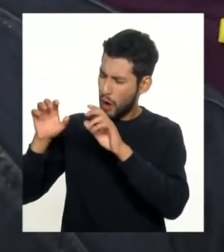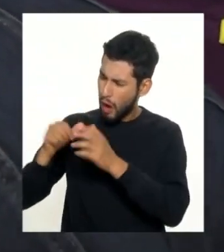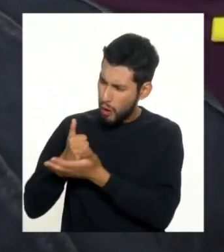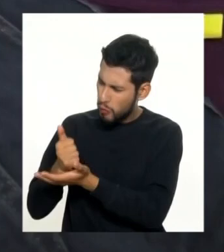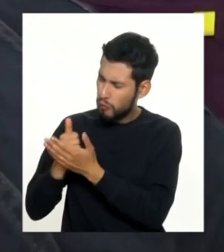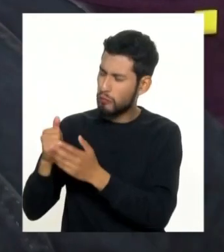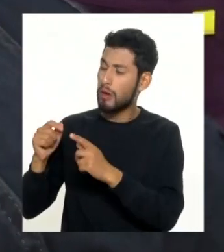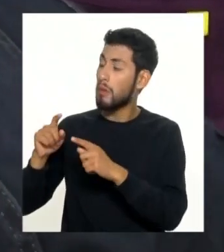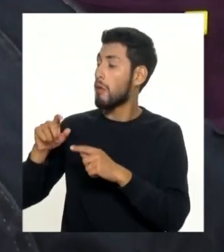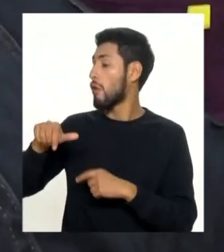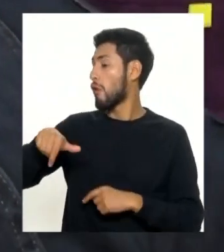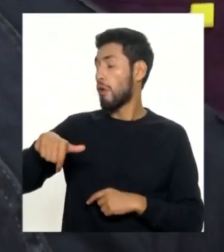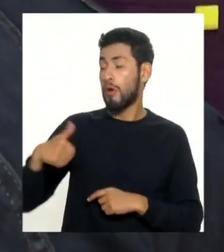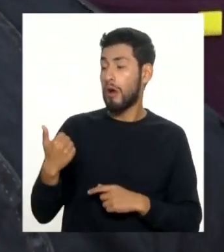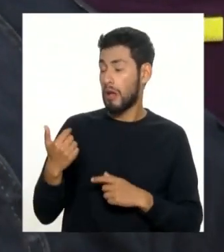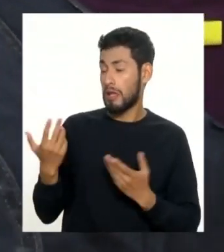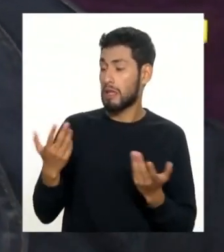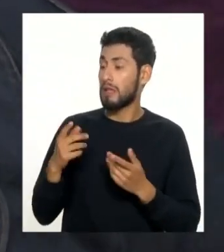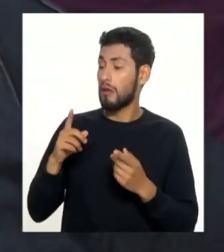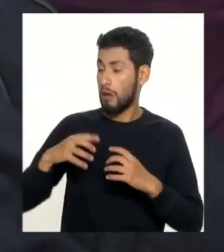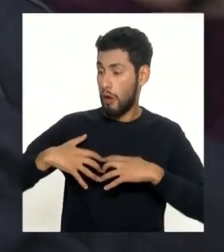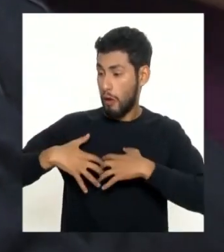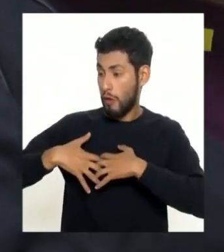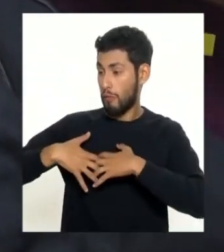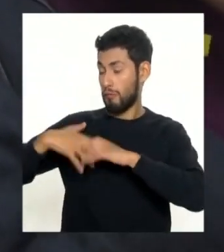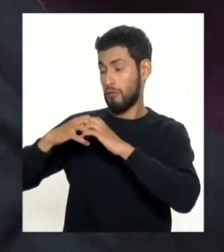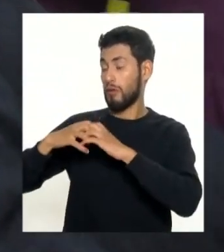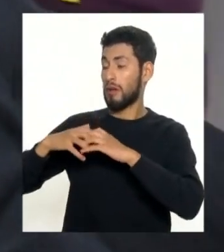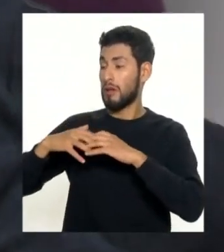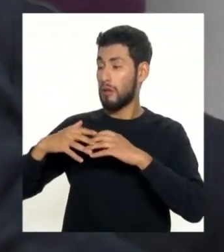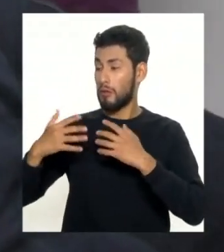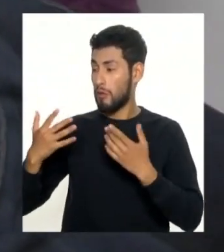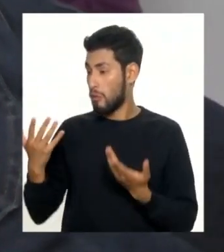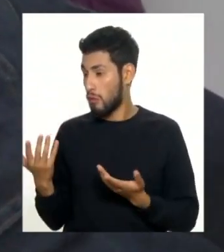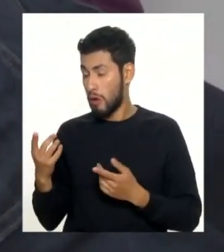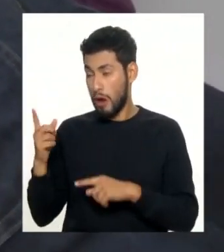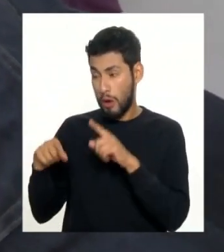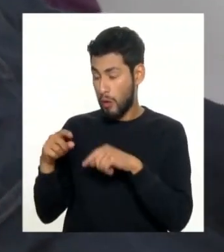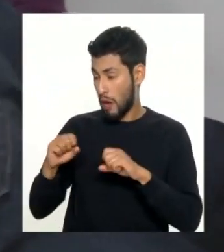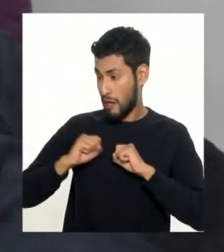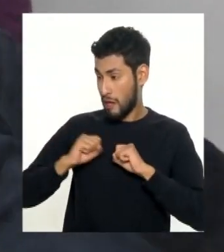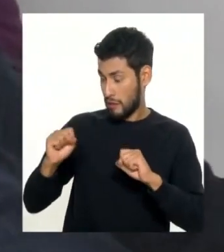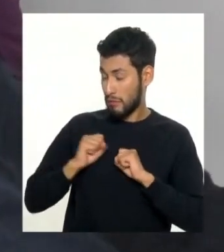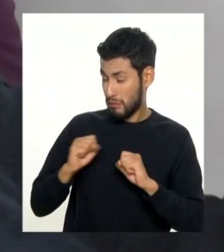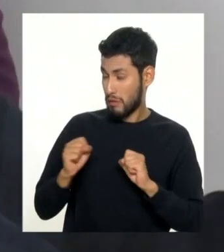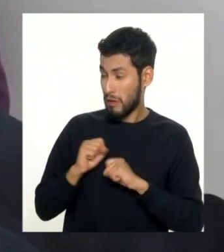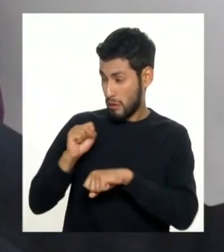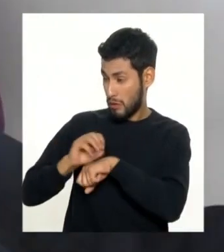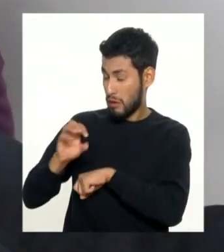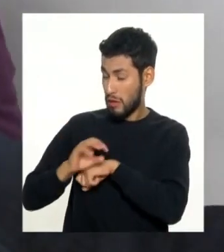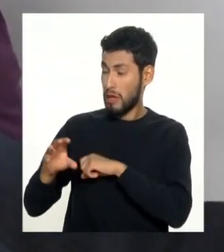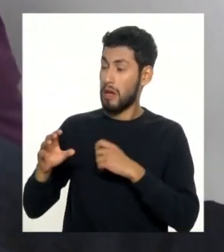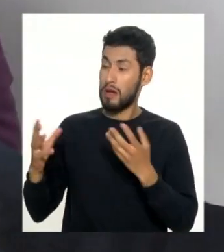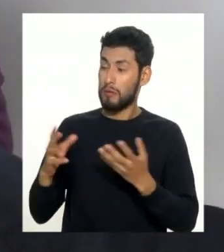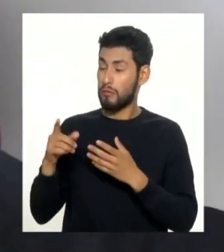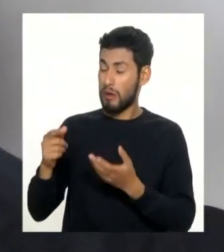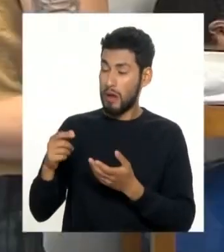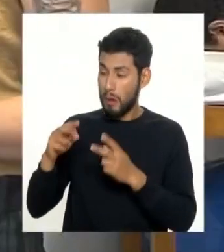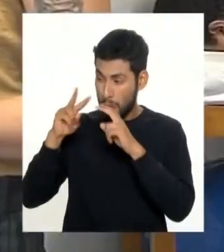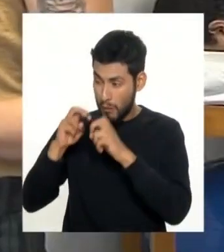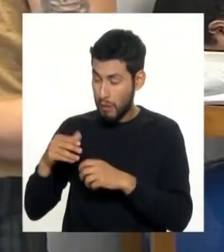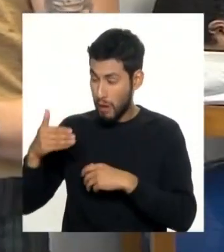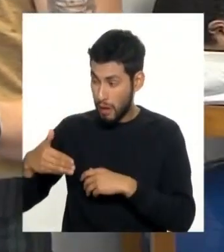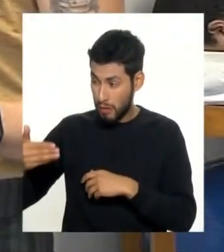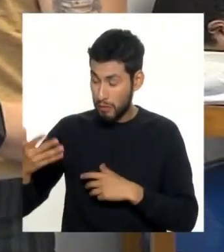existe unas sesiones de fortalecimiento y también algunos ejercicios que se recomiendan realizar con un seguimiento